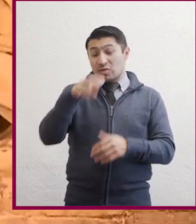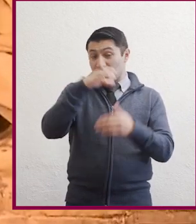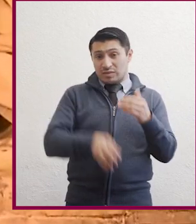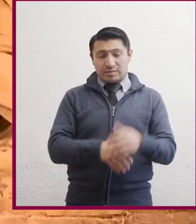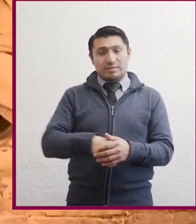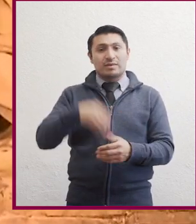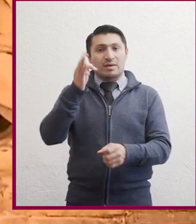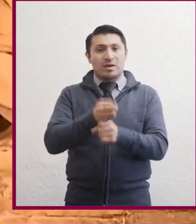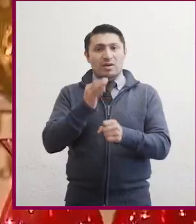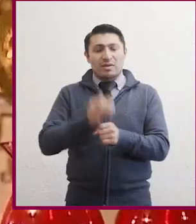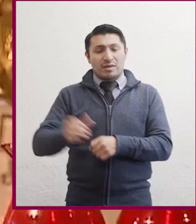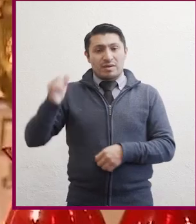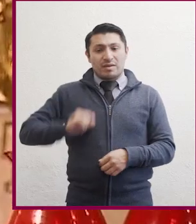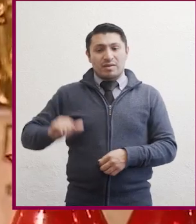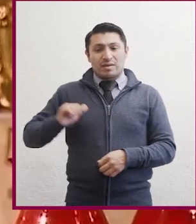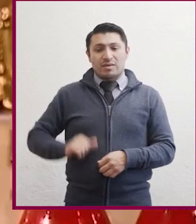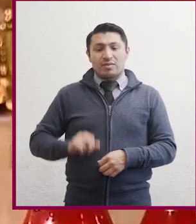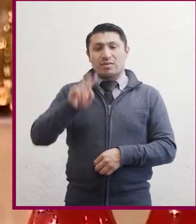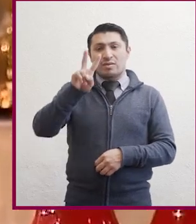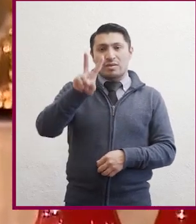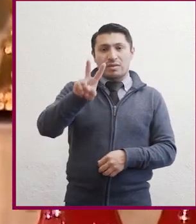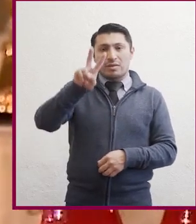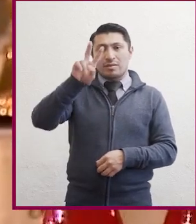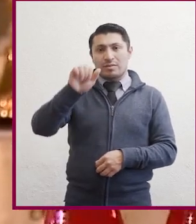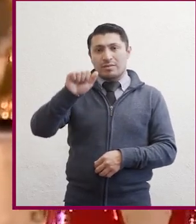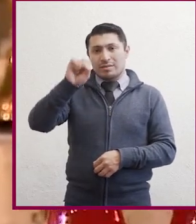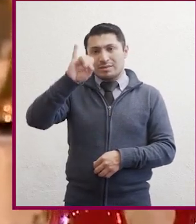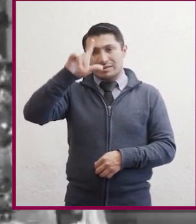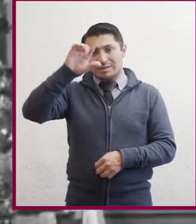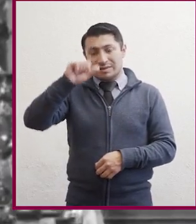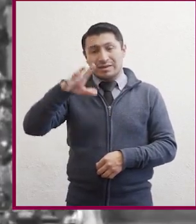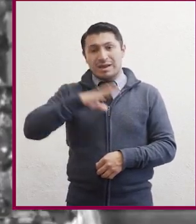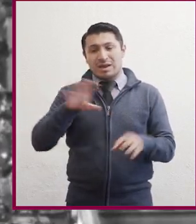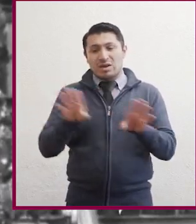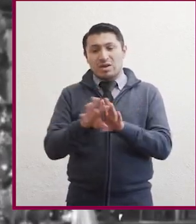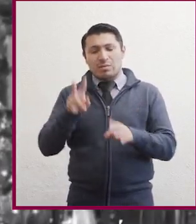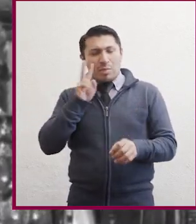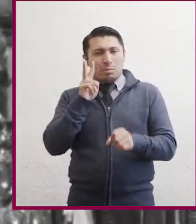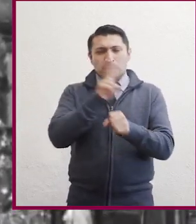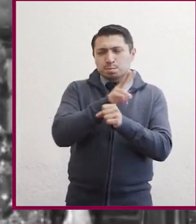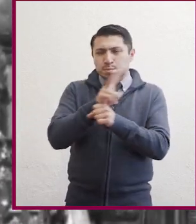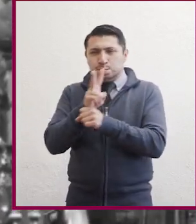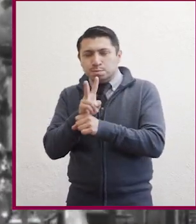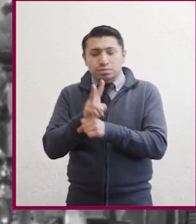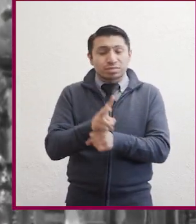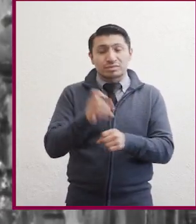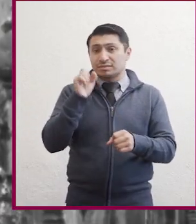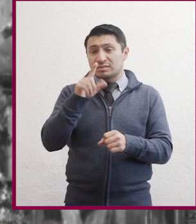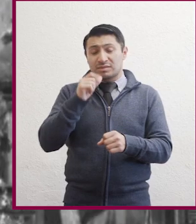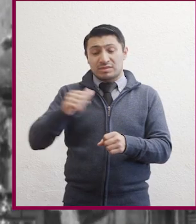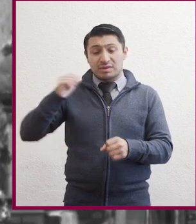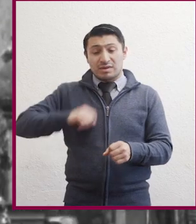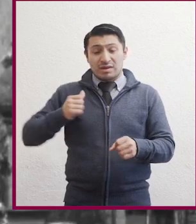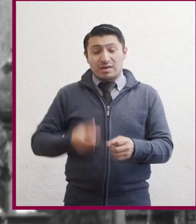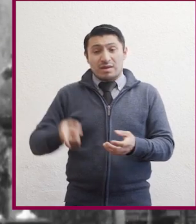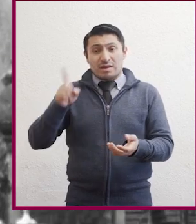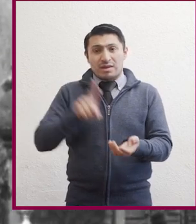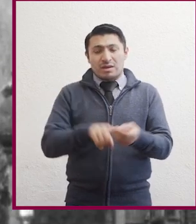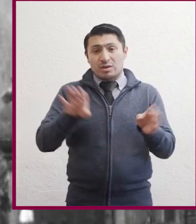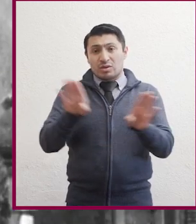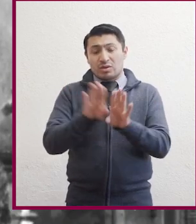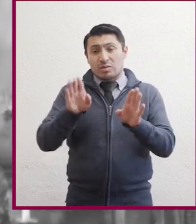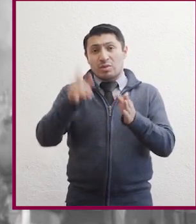actualidad, la vieja basílica funciona como templo expiatorio e igual que sucedió en otros casos, el interior perdió